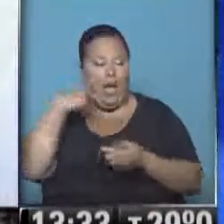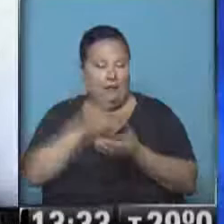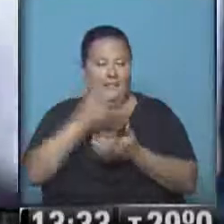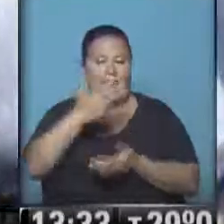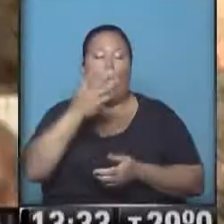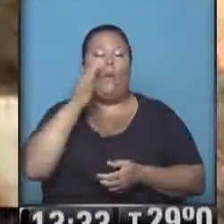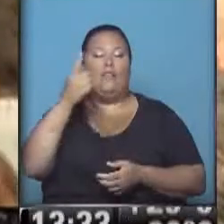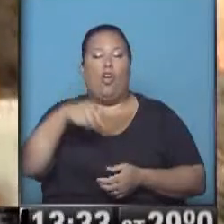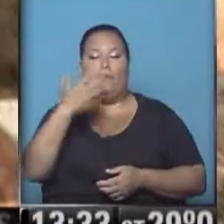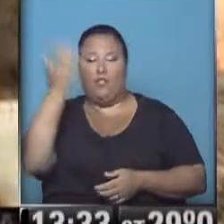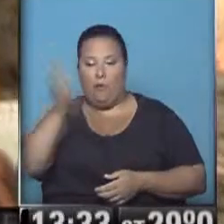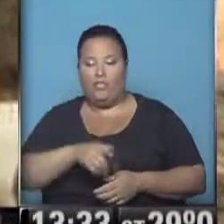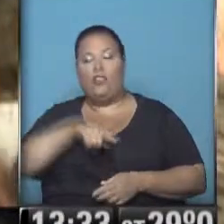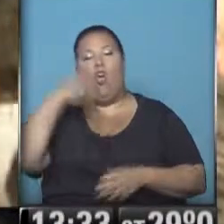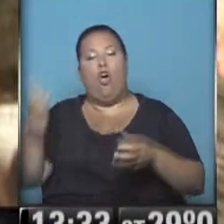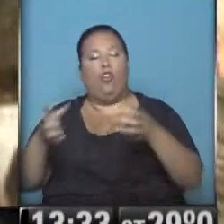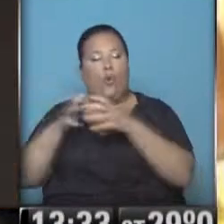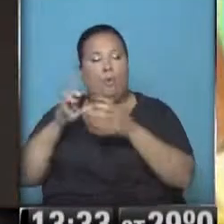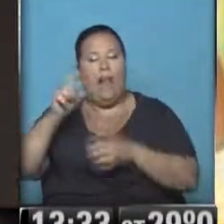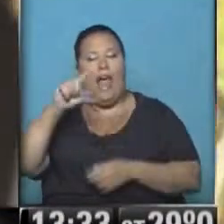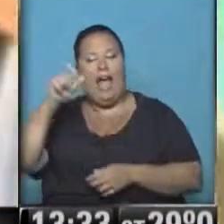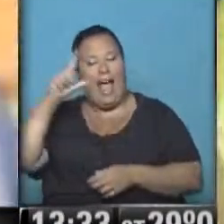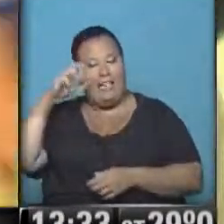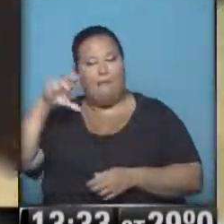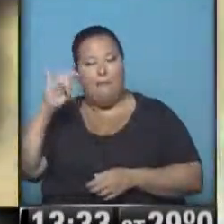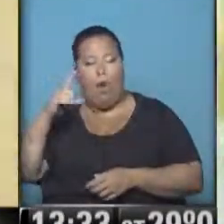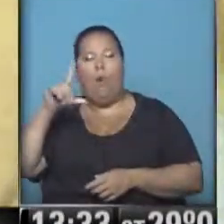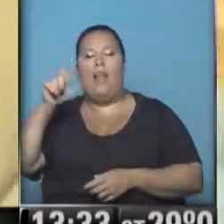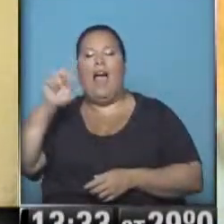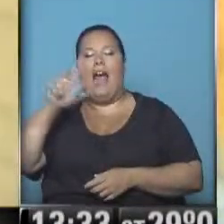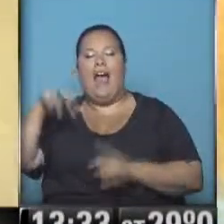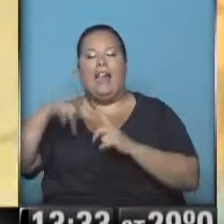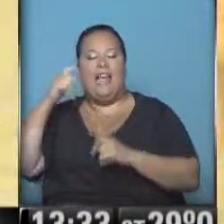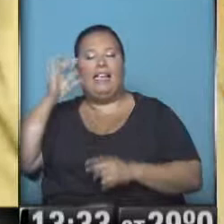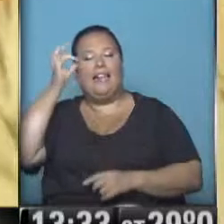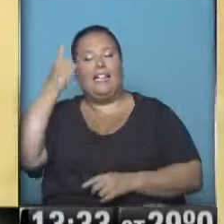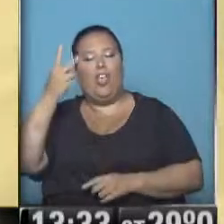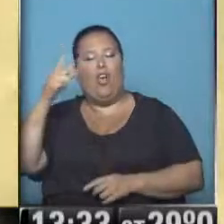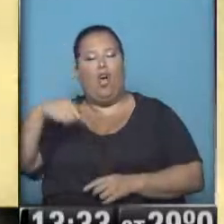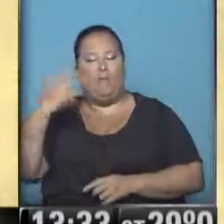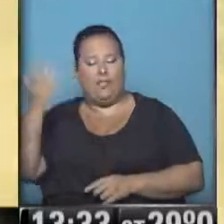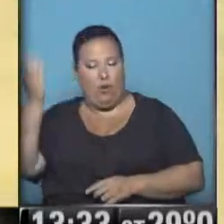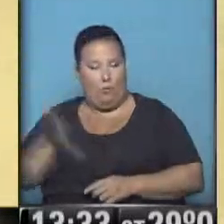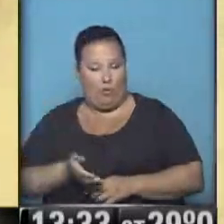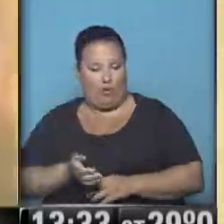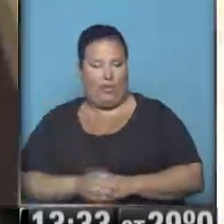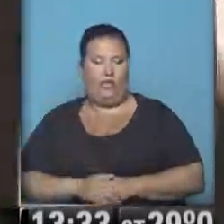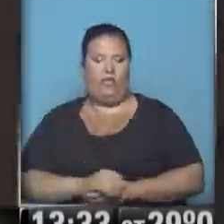5% y para los candidatos en la calle pop larrañaga un 32.5 por ciento